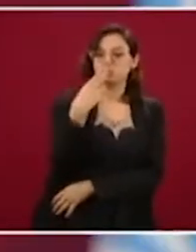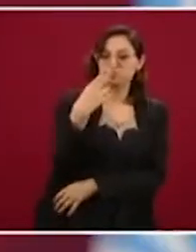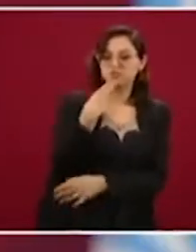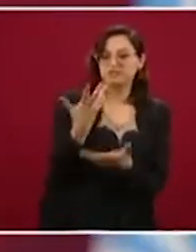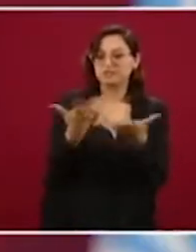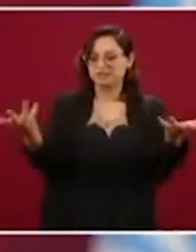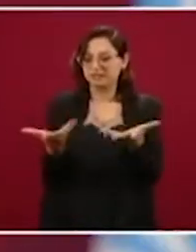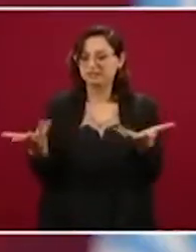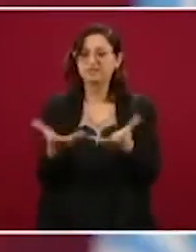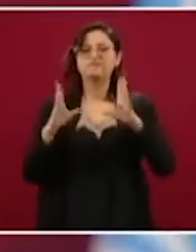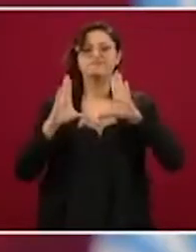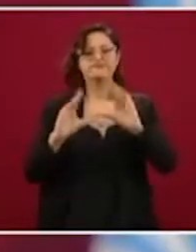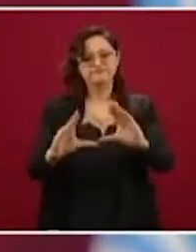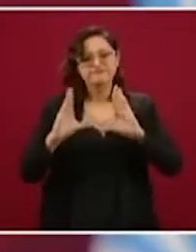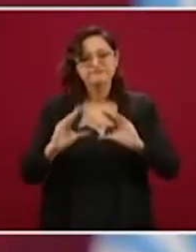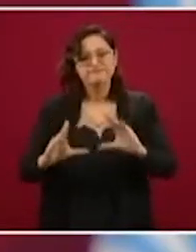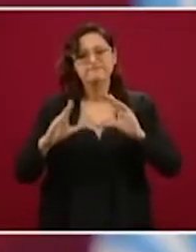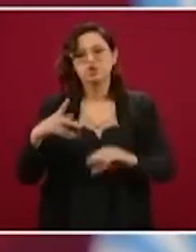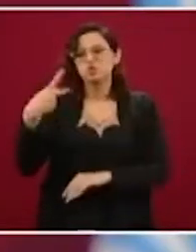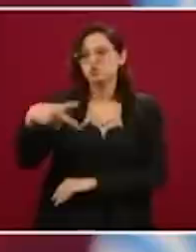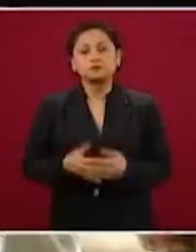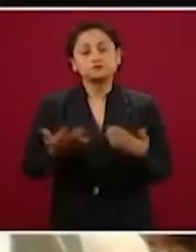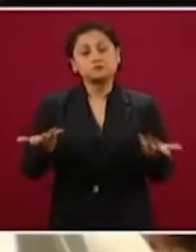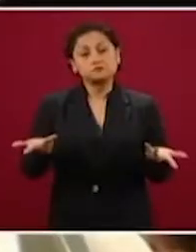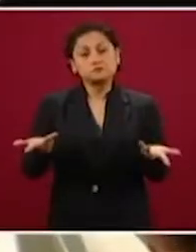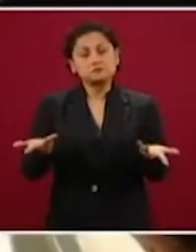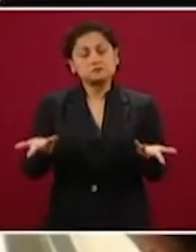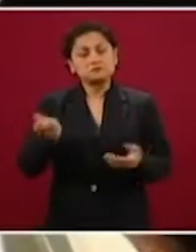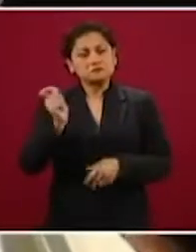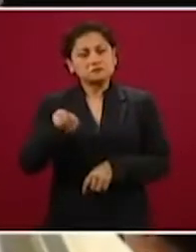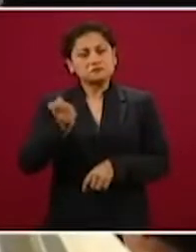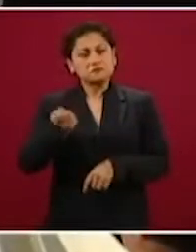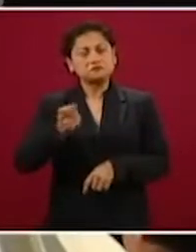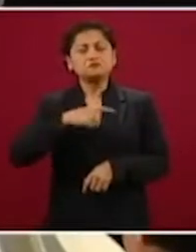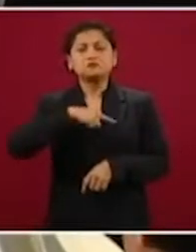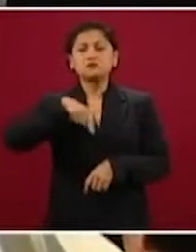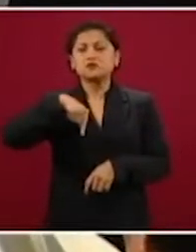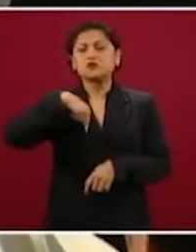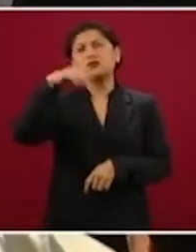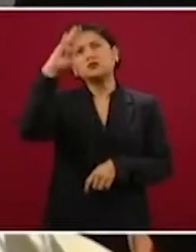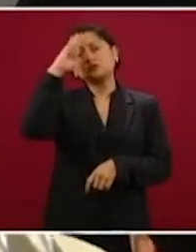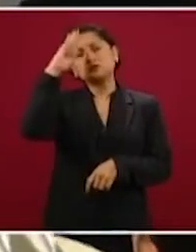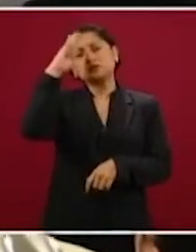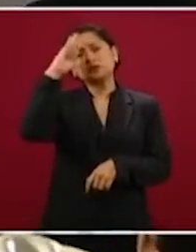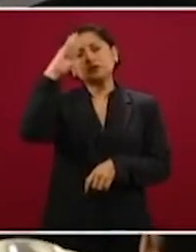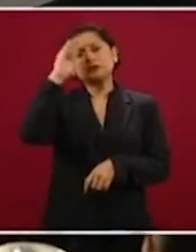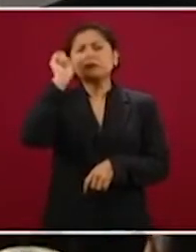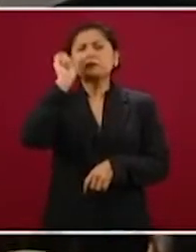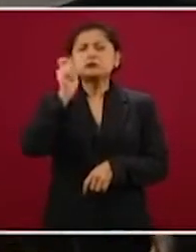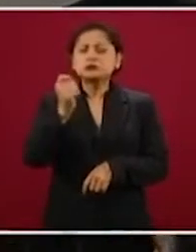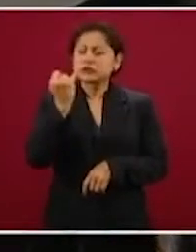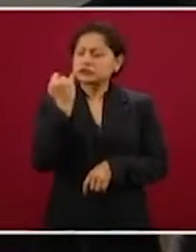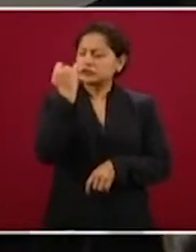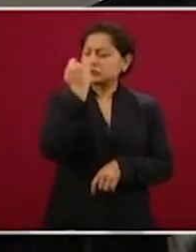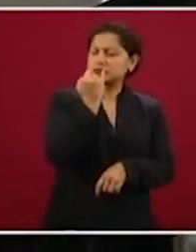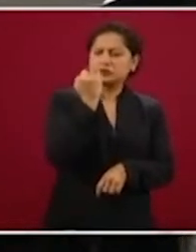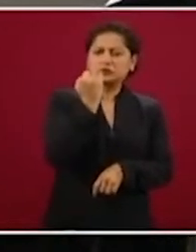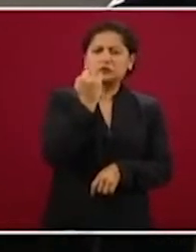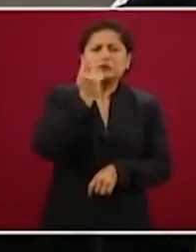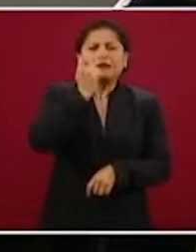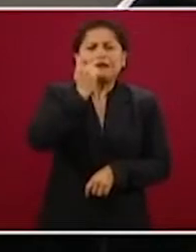lenguas indígenas a las futuras generaciones. Los idiomas no son sinónimos de identidad,